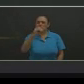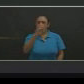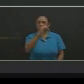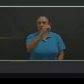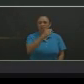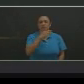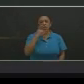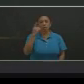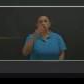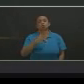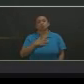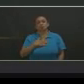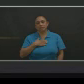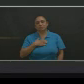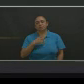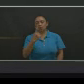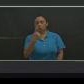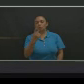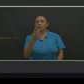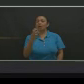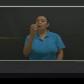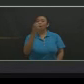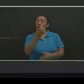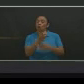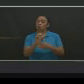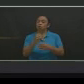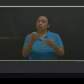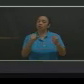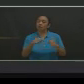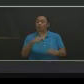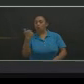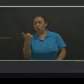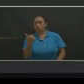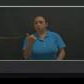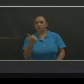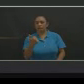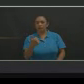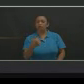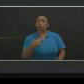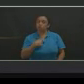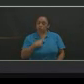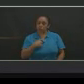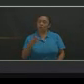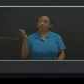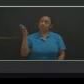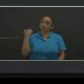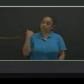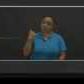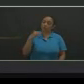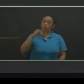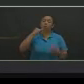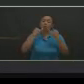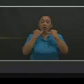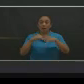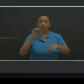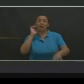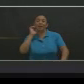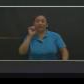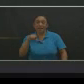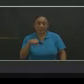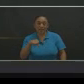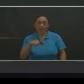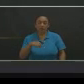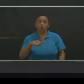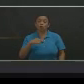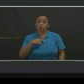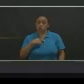una cosa y hago otra. Yo he sido un Jacob, que he engañado y he terminado